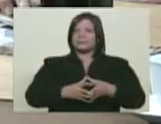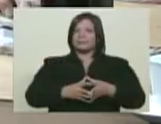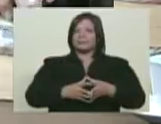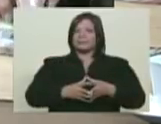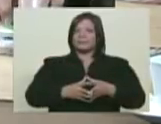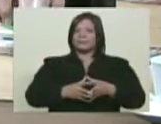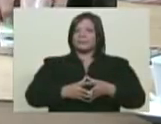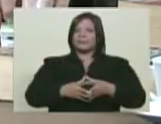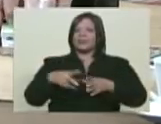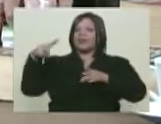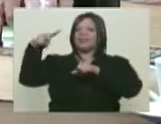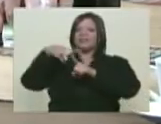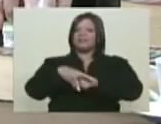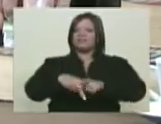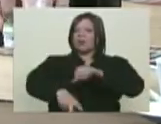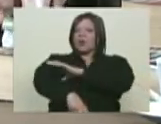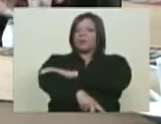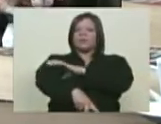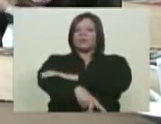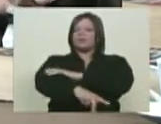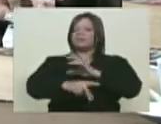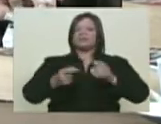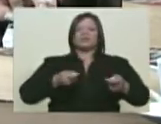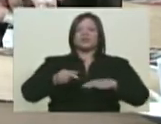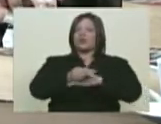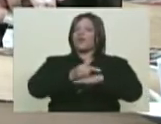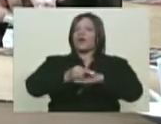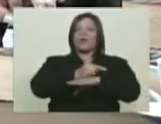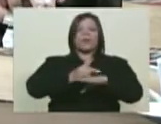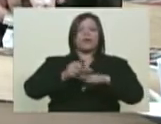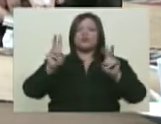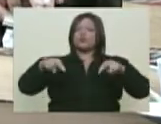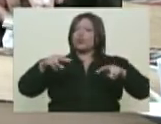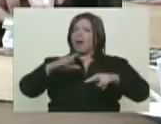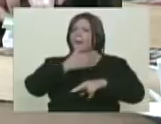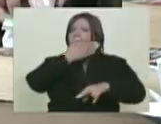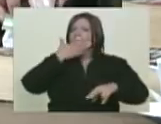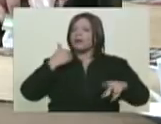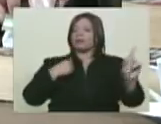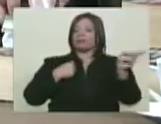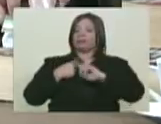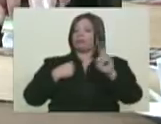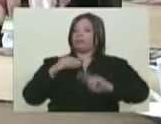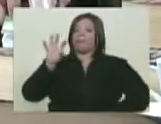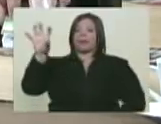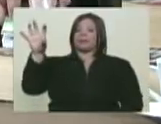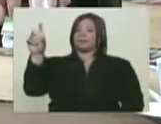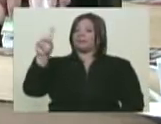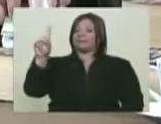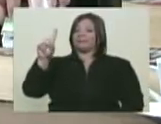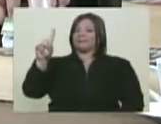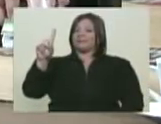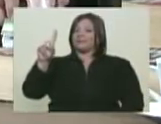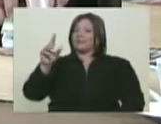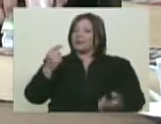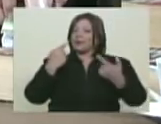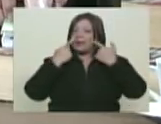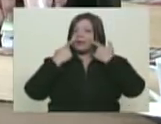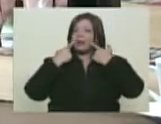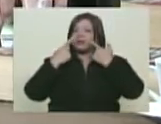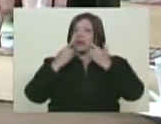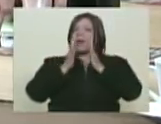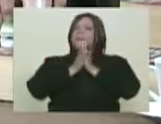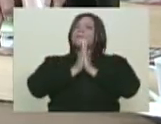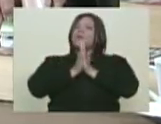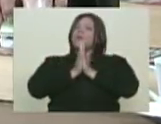la oligarquía no va a gobernar mejor jamás un país. Y en esa medida más vale